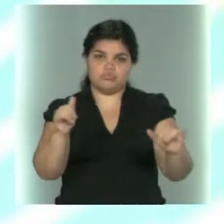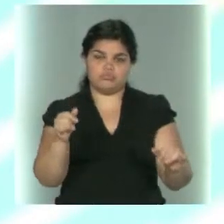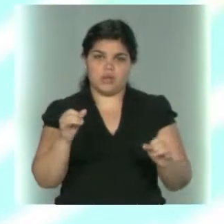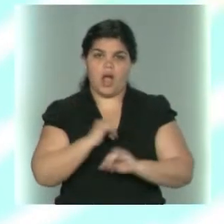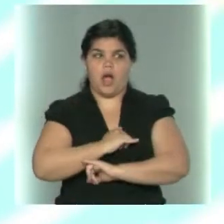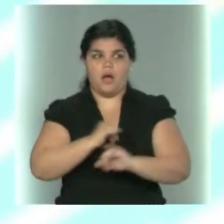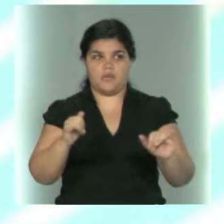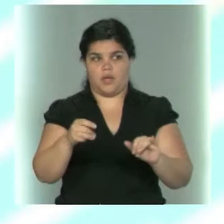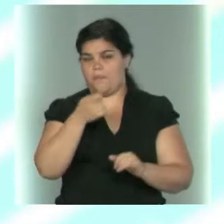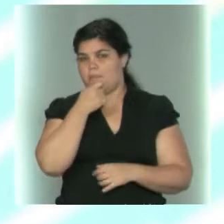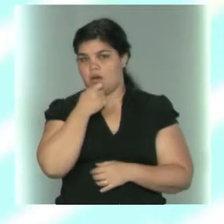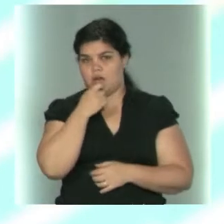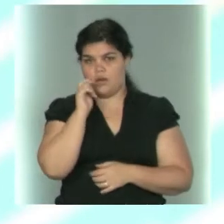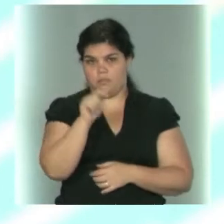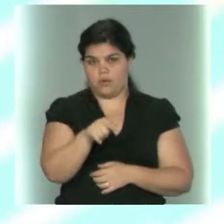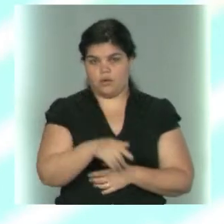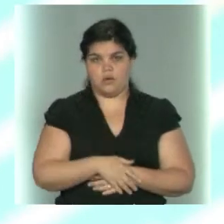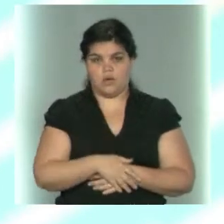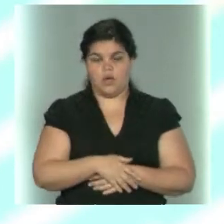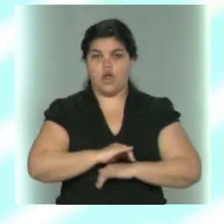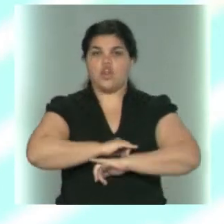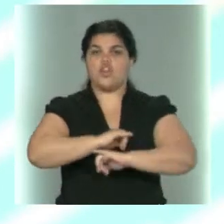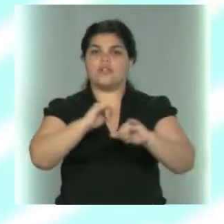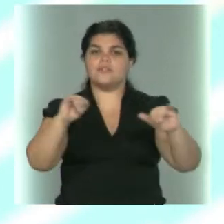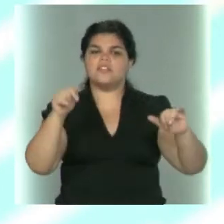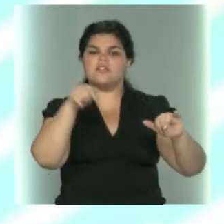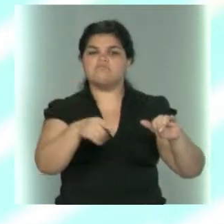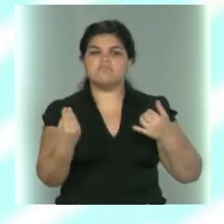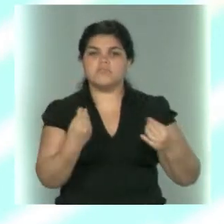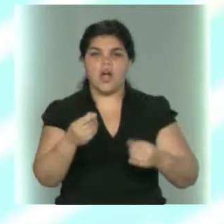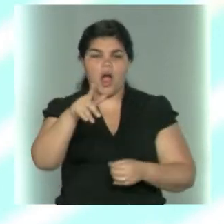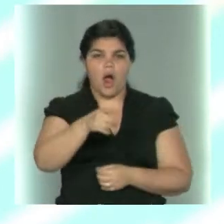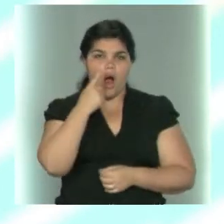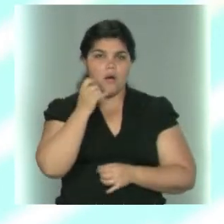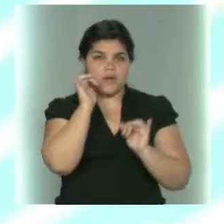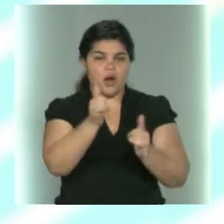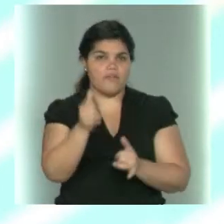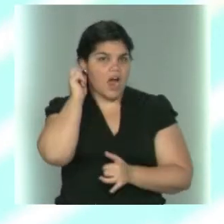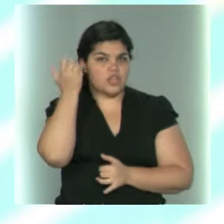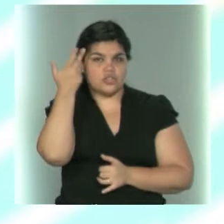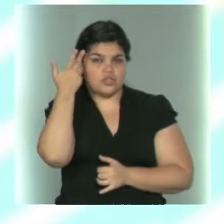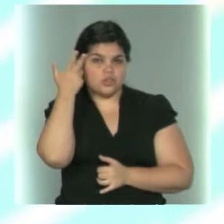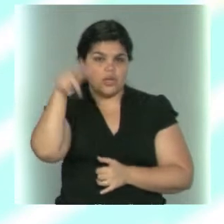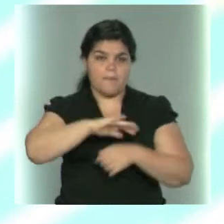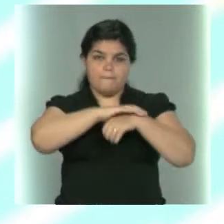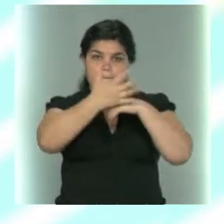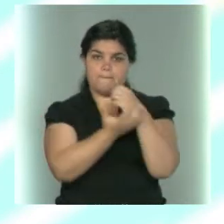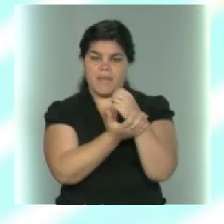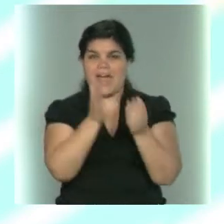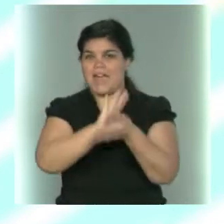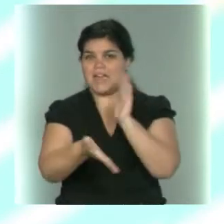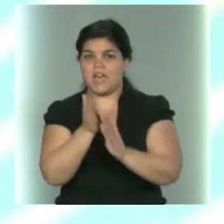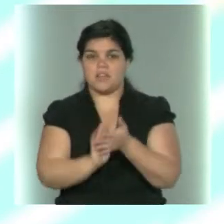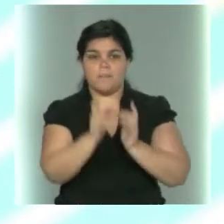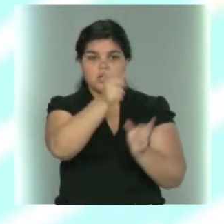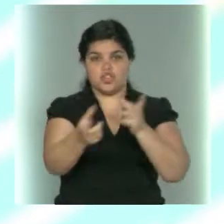En este caso hay una noticia que tiene que ver con un joven de 18 años que fabrica prótesis de mano gratis para quienes las